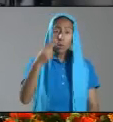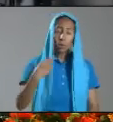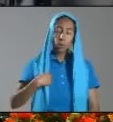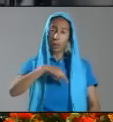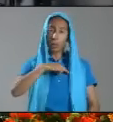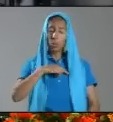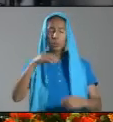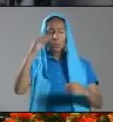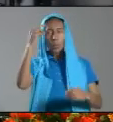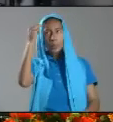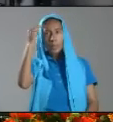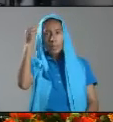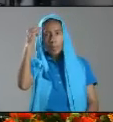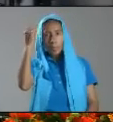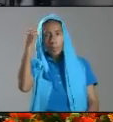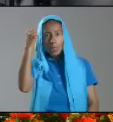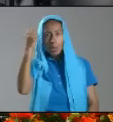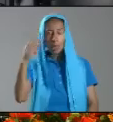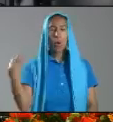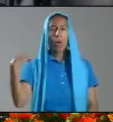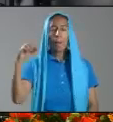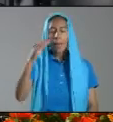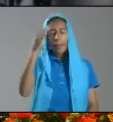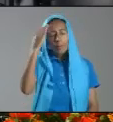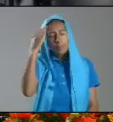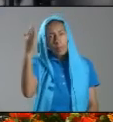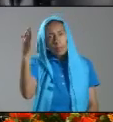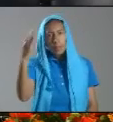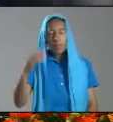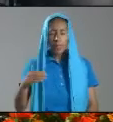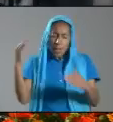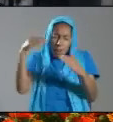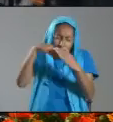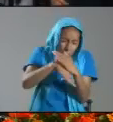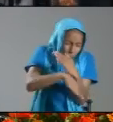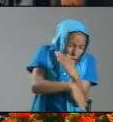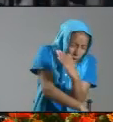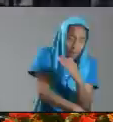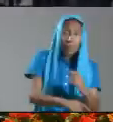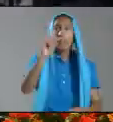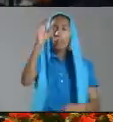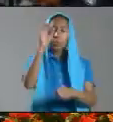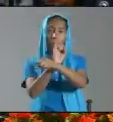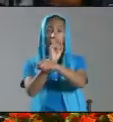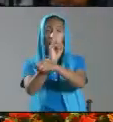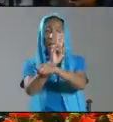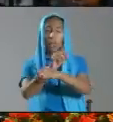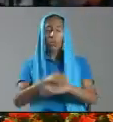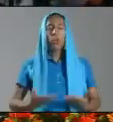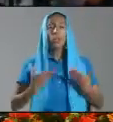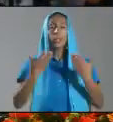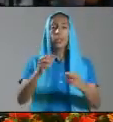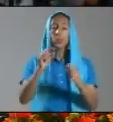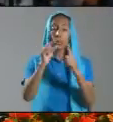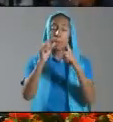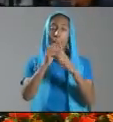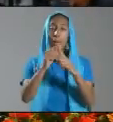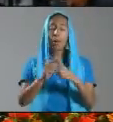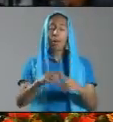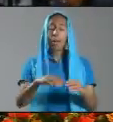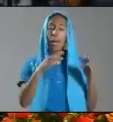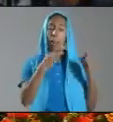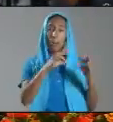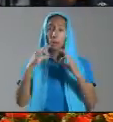entendimiento para comprender la profundidad de tu evangelio. Danos una palabra apostólica, profética, evangelística,